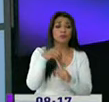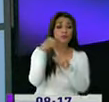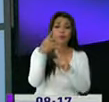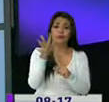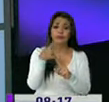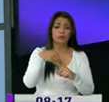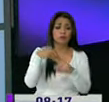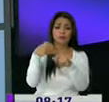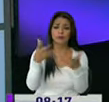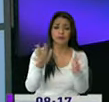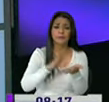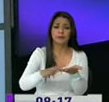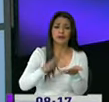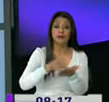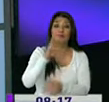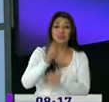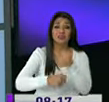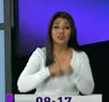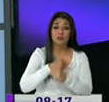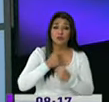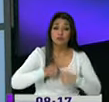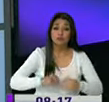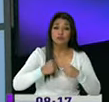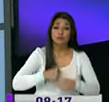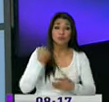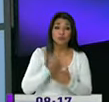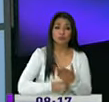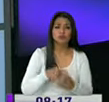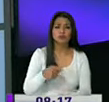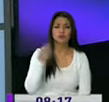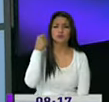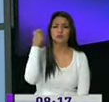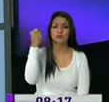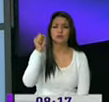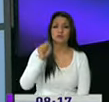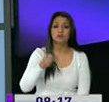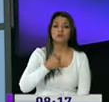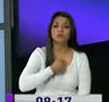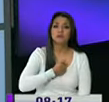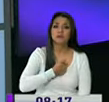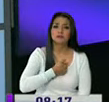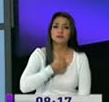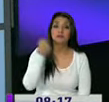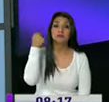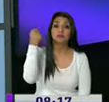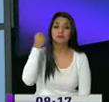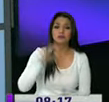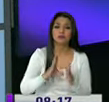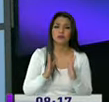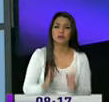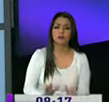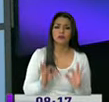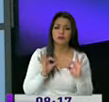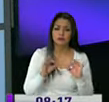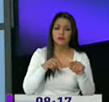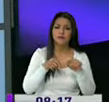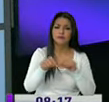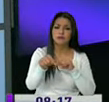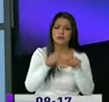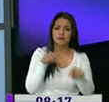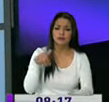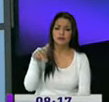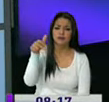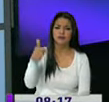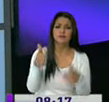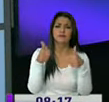No son prioritarias, no. 20 años. Es un derecho nuestro como ciudadanos tener una buena vialidad, buenas